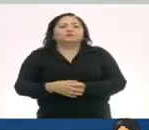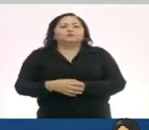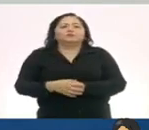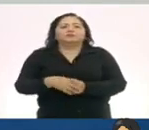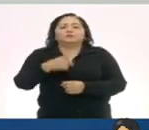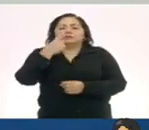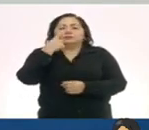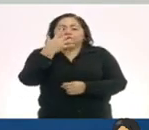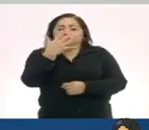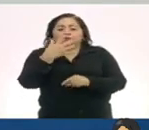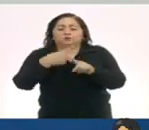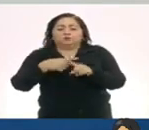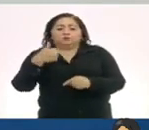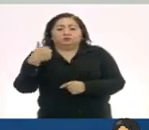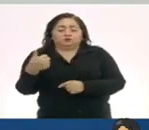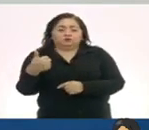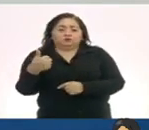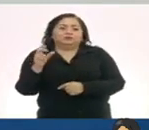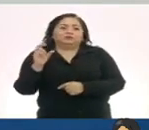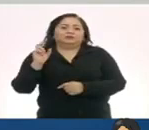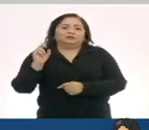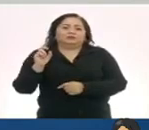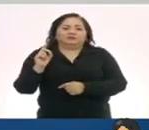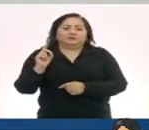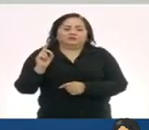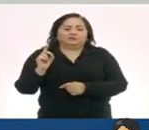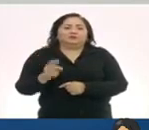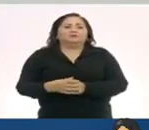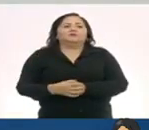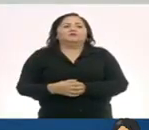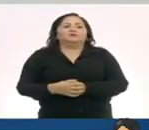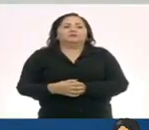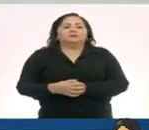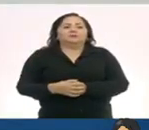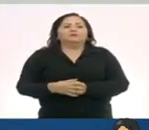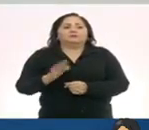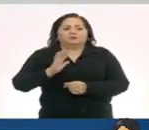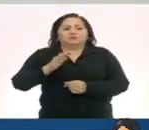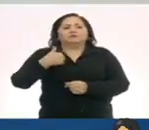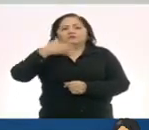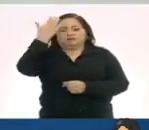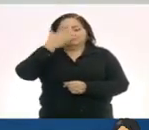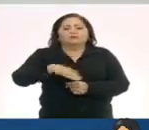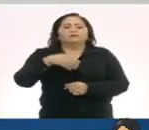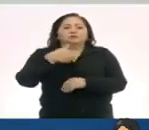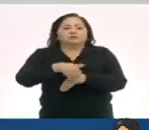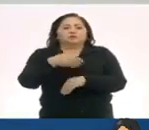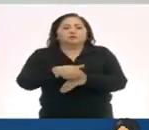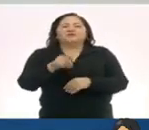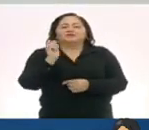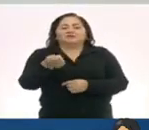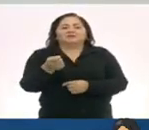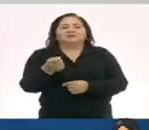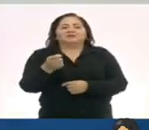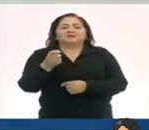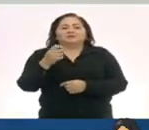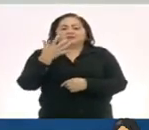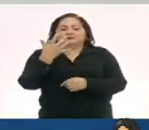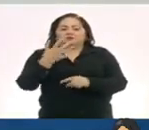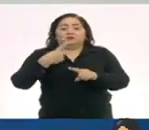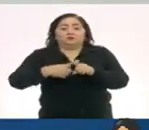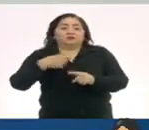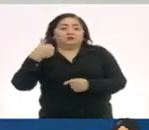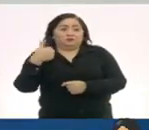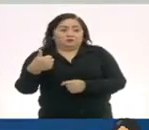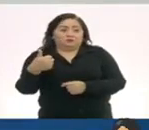si multiplicamos 5 por 6, 30. Da 30. Entonces yo ya sé que ese número que estoy buscando es 5 por